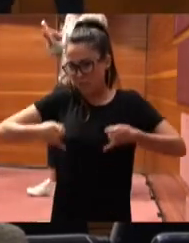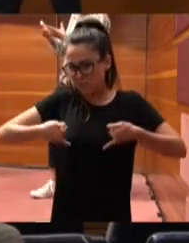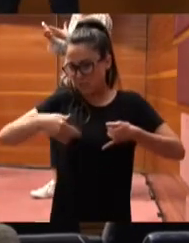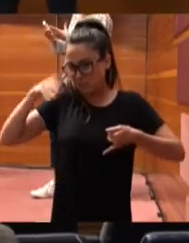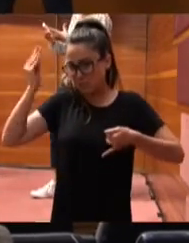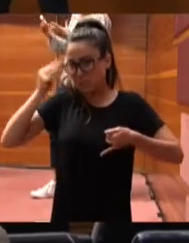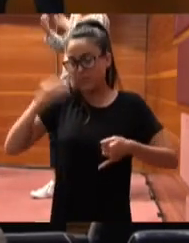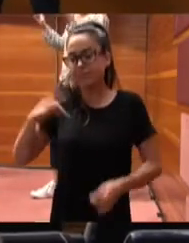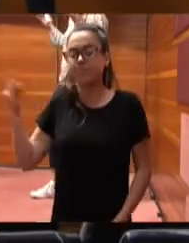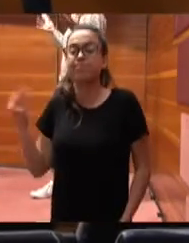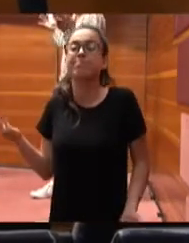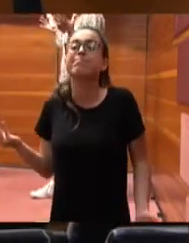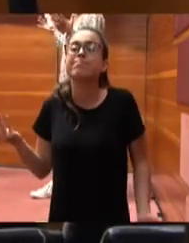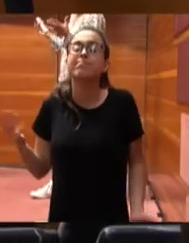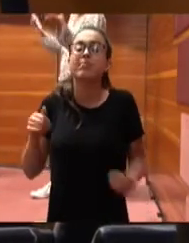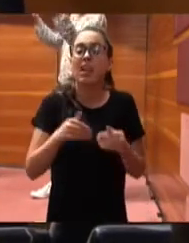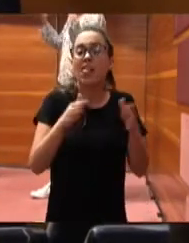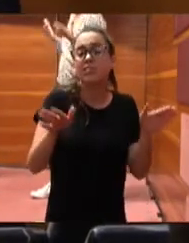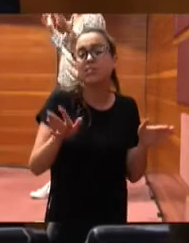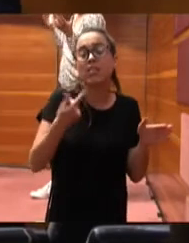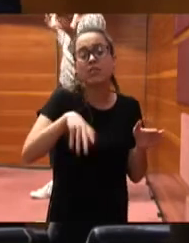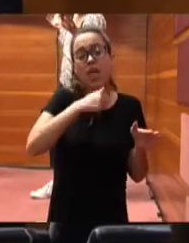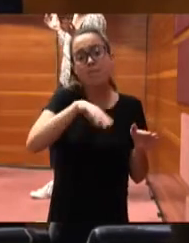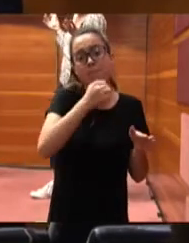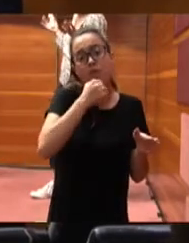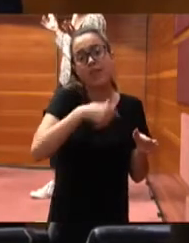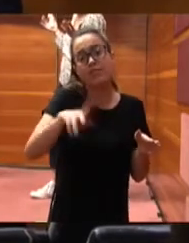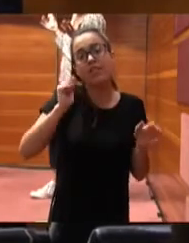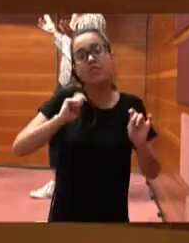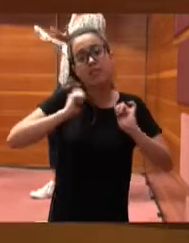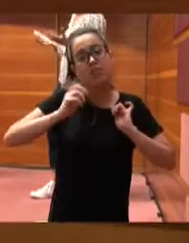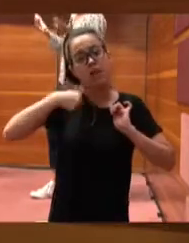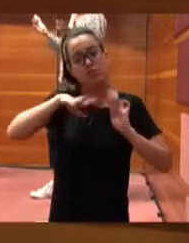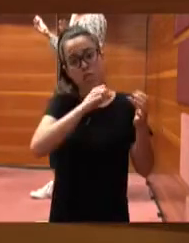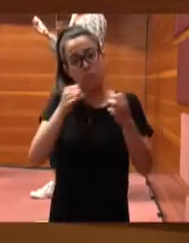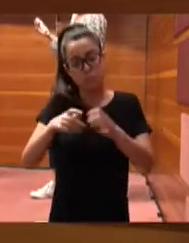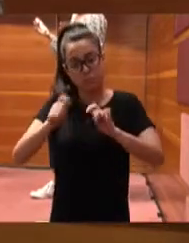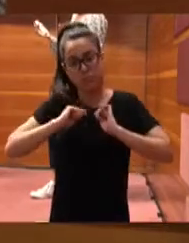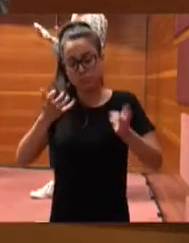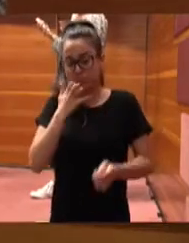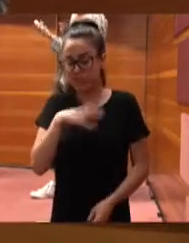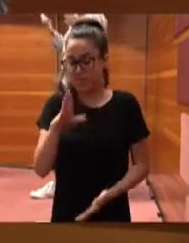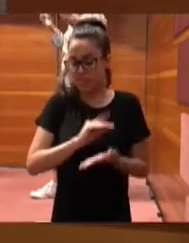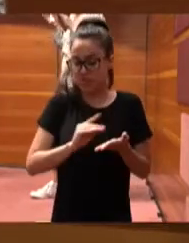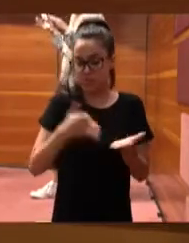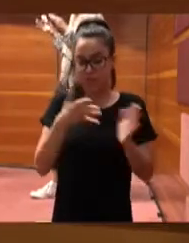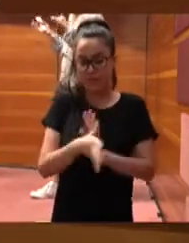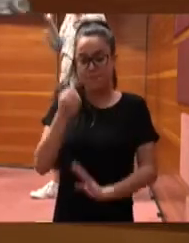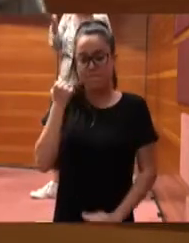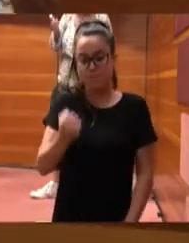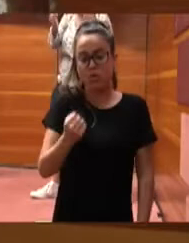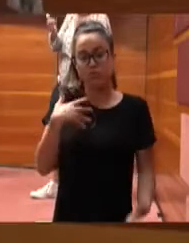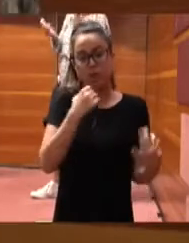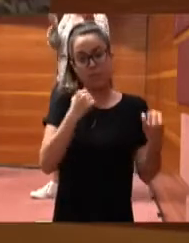el Open Data y la información era poder y las administraciones nos las están devolviendo. Pues si los datos son poder, si la